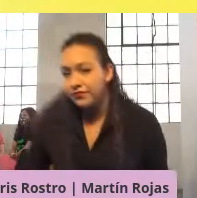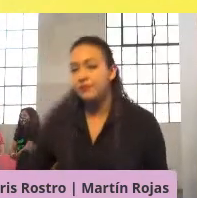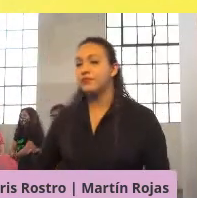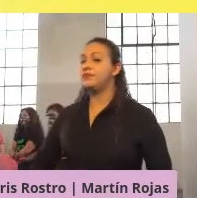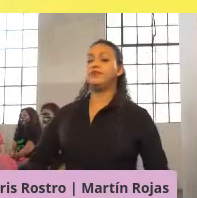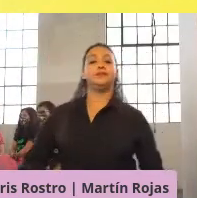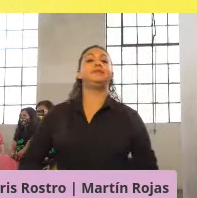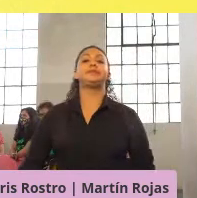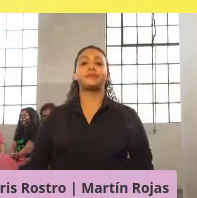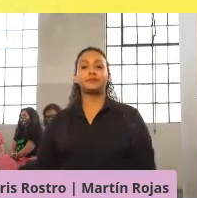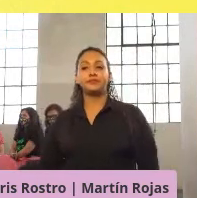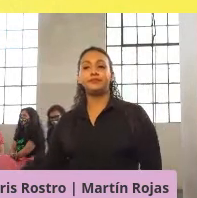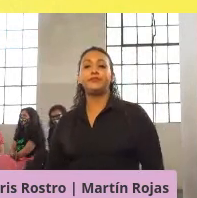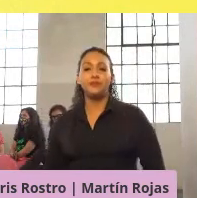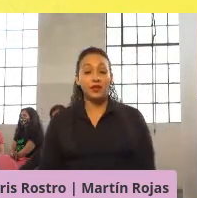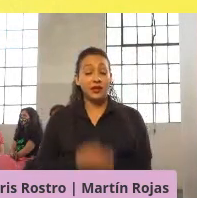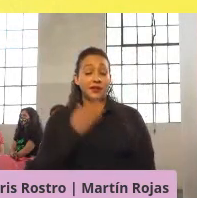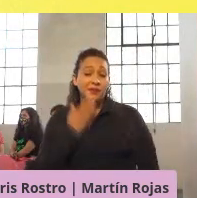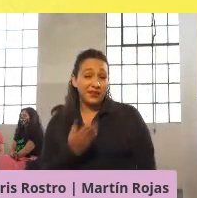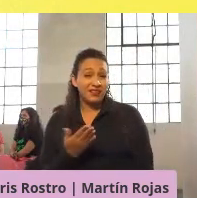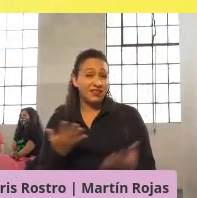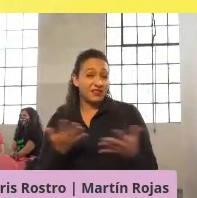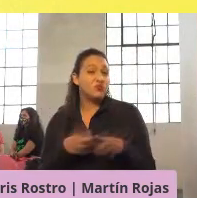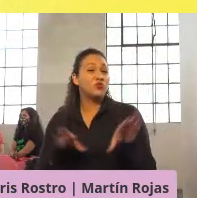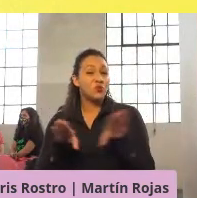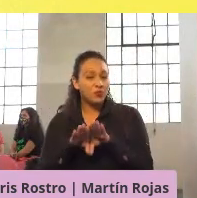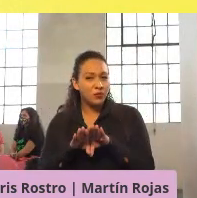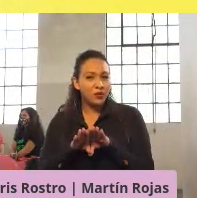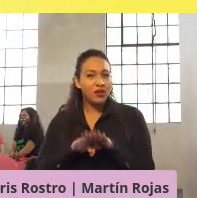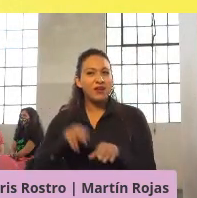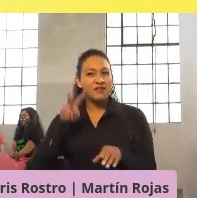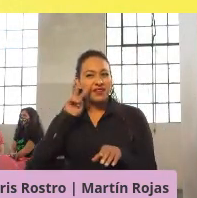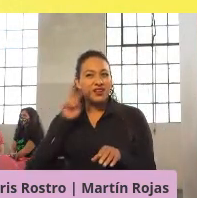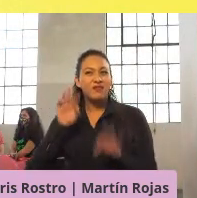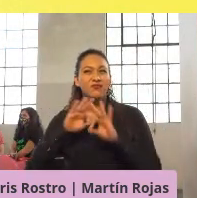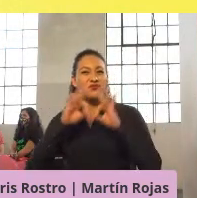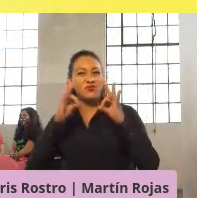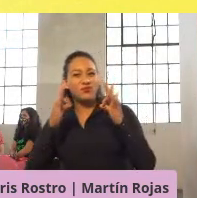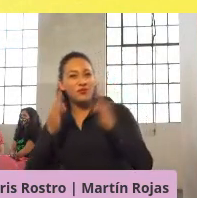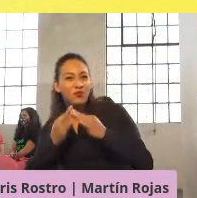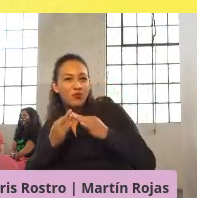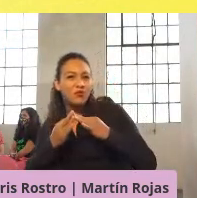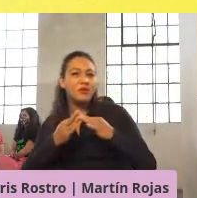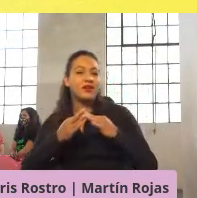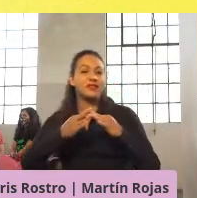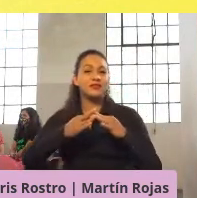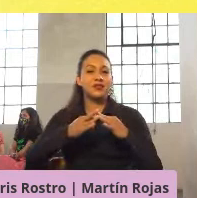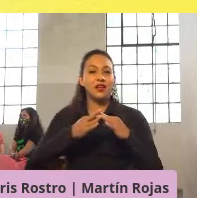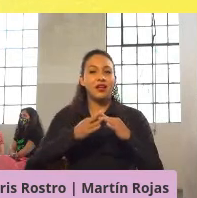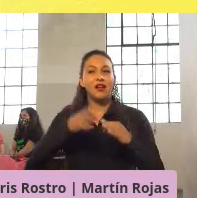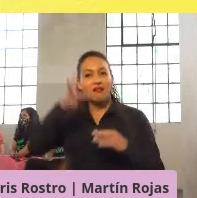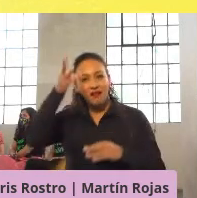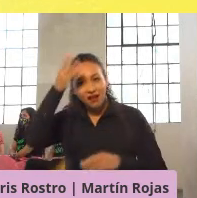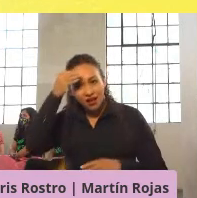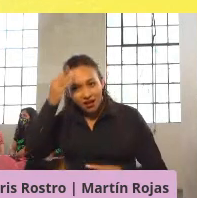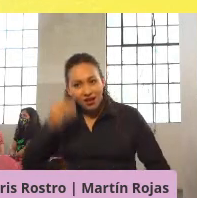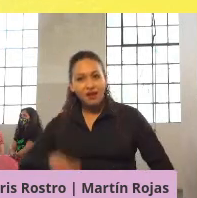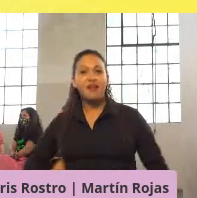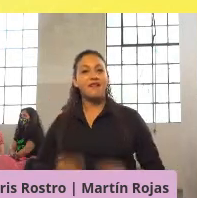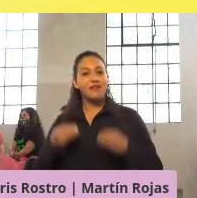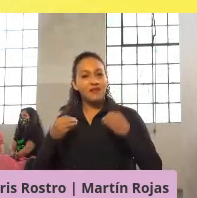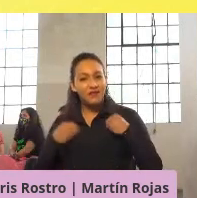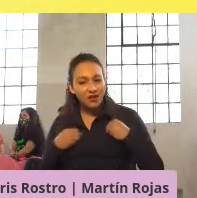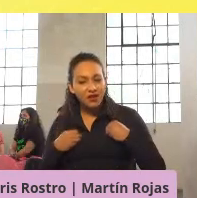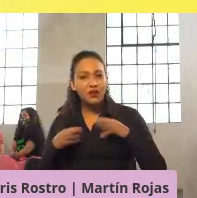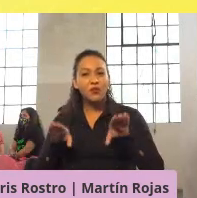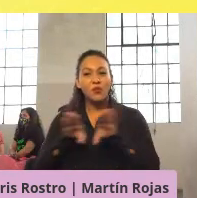cambien pensando que hay otros tipos de hacer, ¿no? Otros tipos de vivir, de